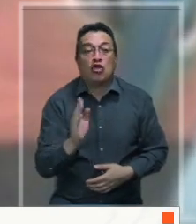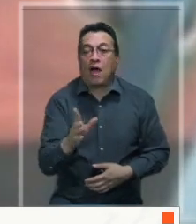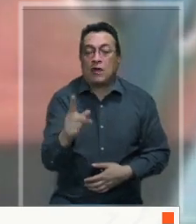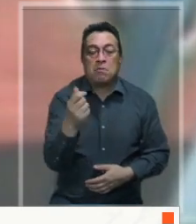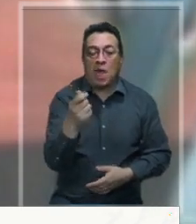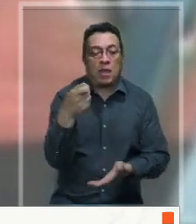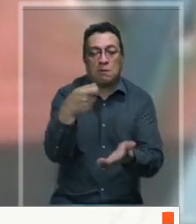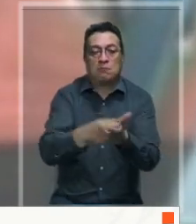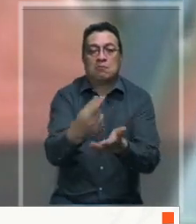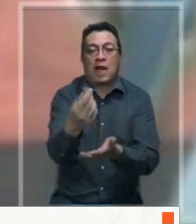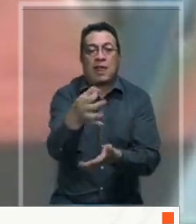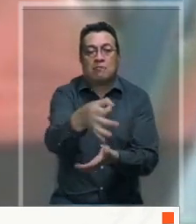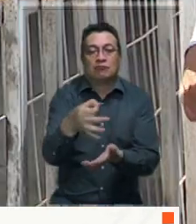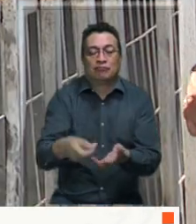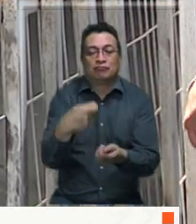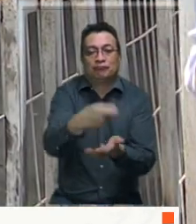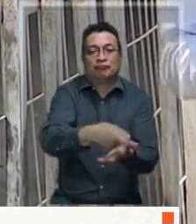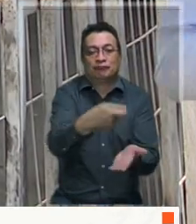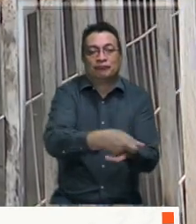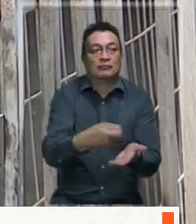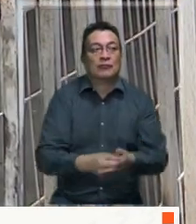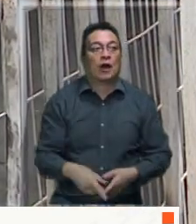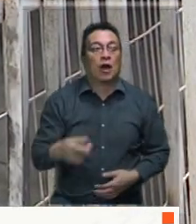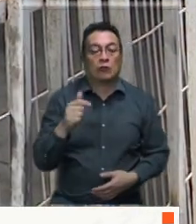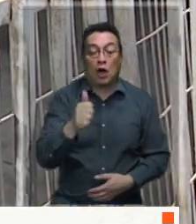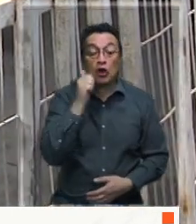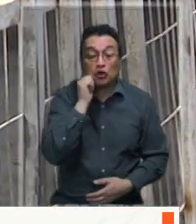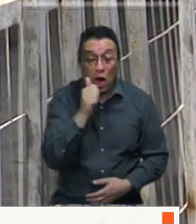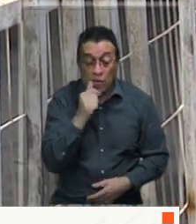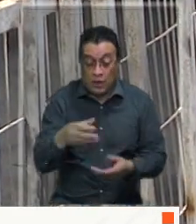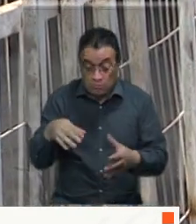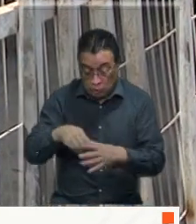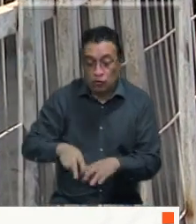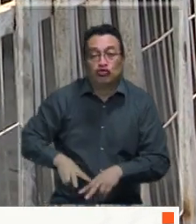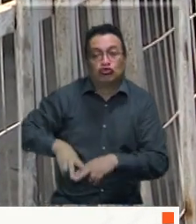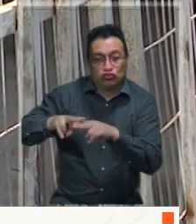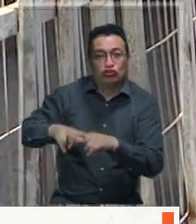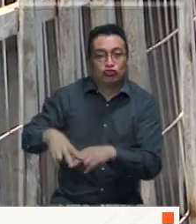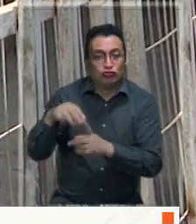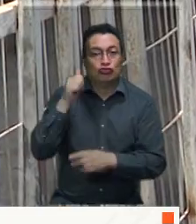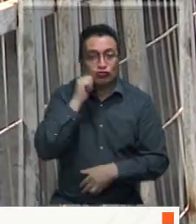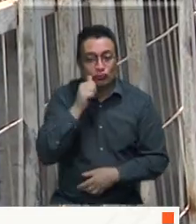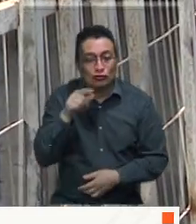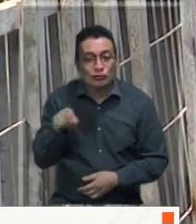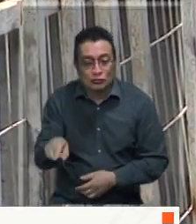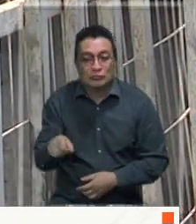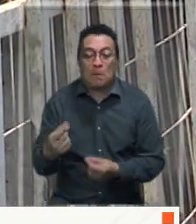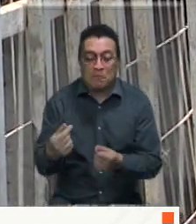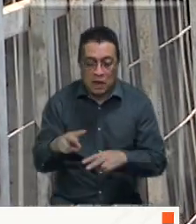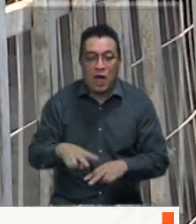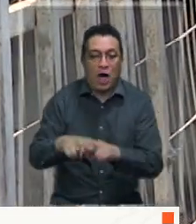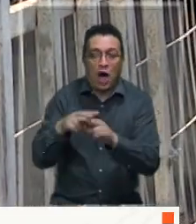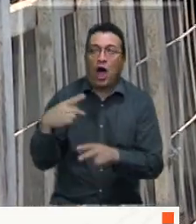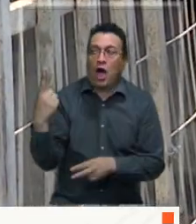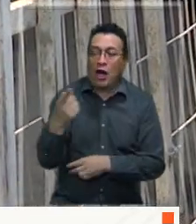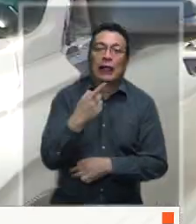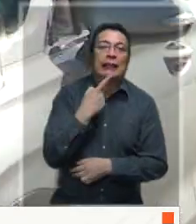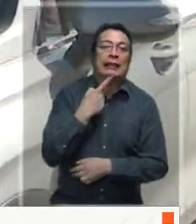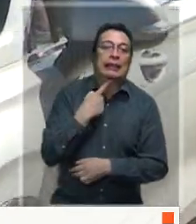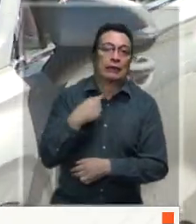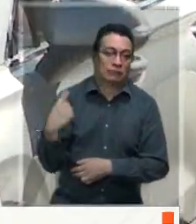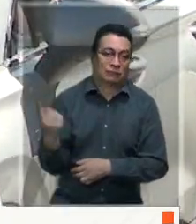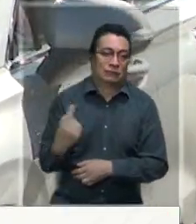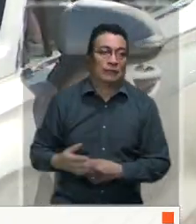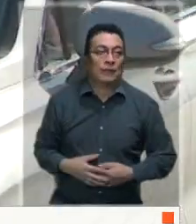pagos de dinero en efectivo como todos los días hay recaudación es plata que anda circulando